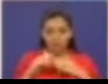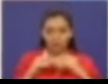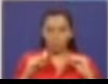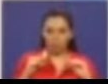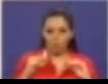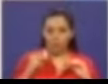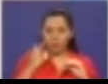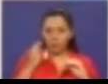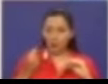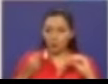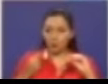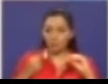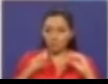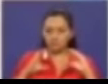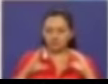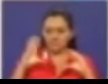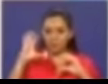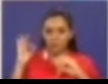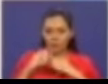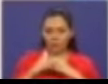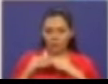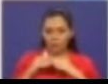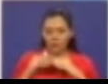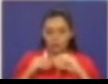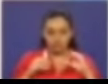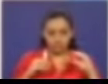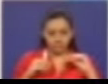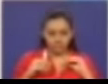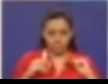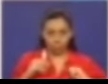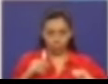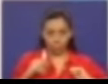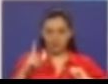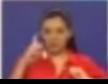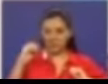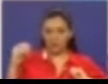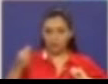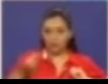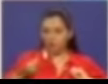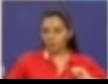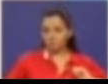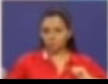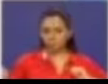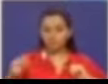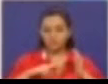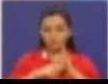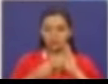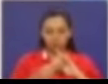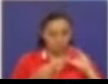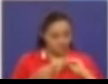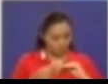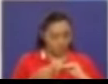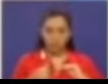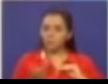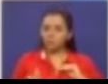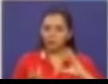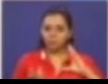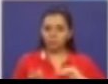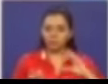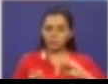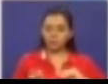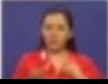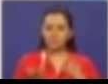porcentaje. Si ganan $50 y gastan $100, quiere decir que están gastando 200% de su